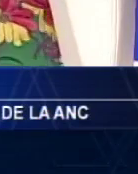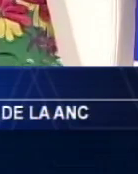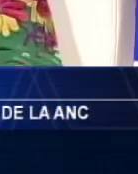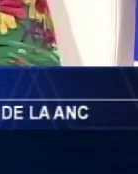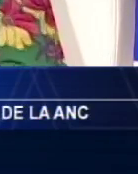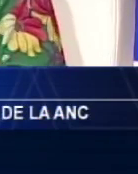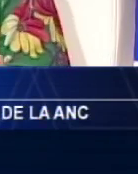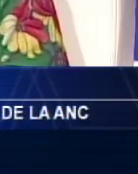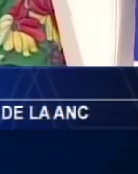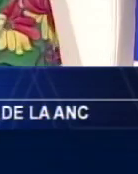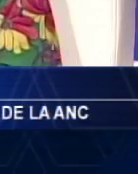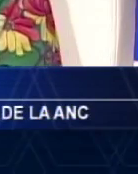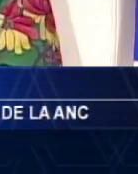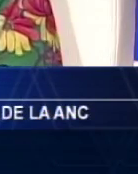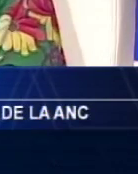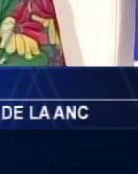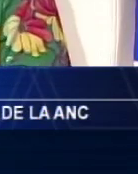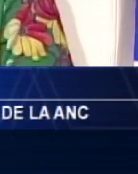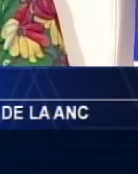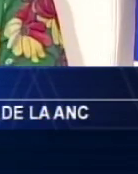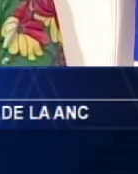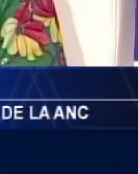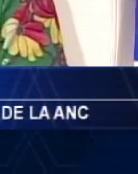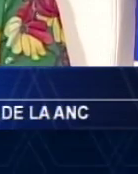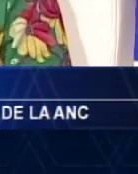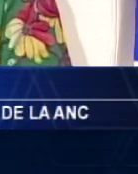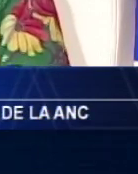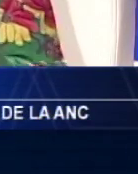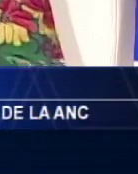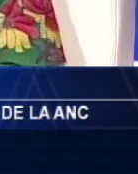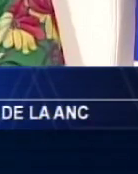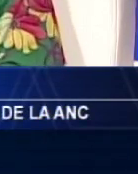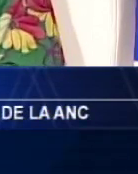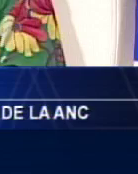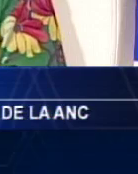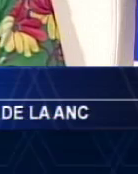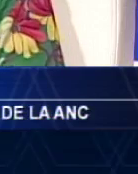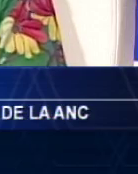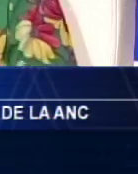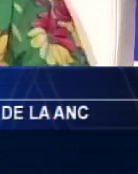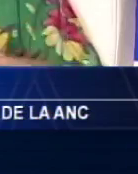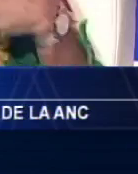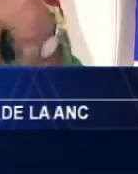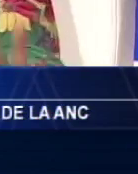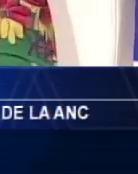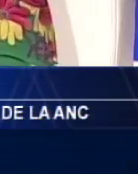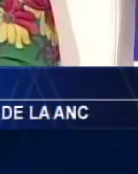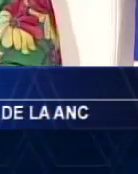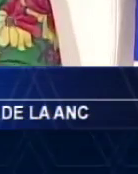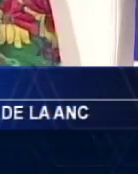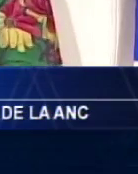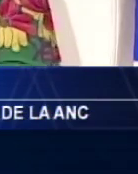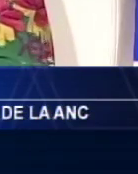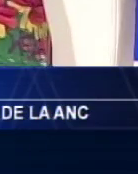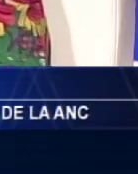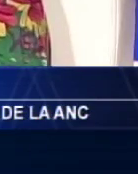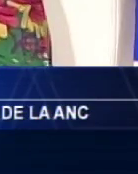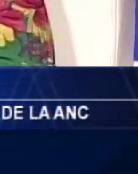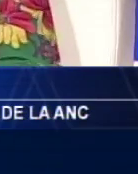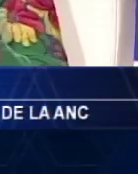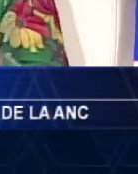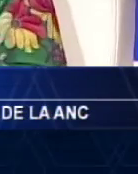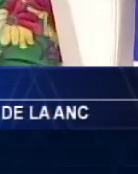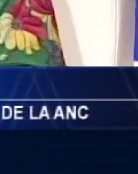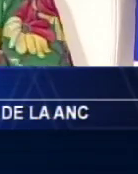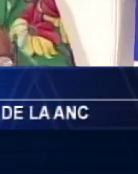de la Patria, ya comenzó su despliegue y todas nuestras fuerzas vamos a garantizar esa victoria. Y todas nuestras fuerzas, conscientes como